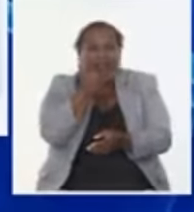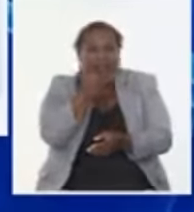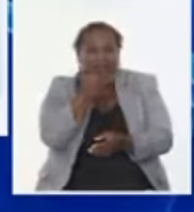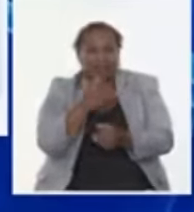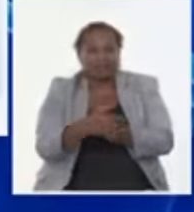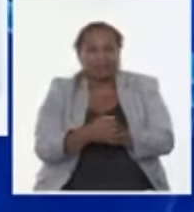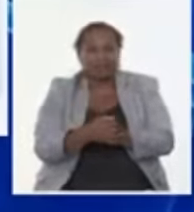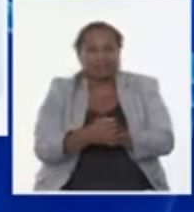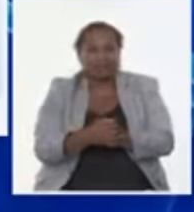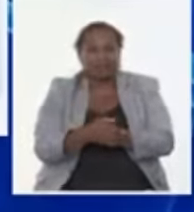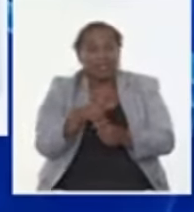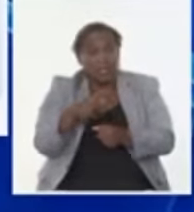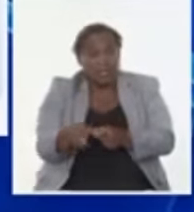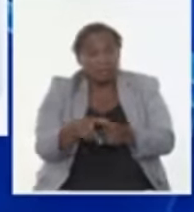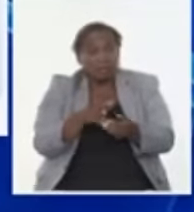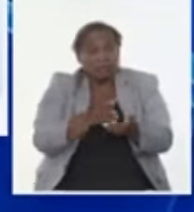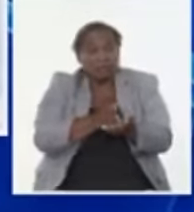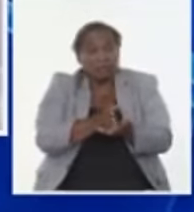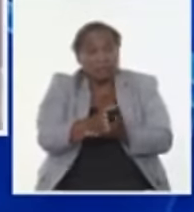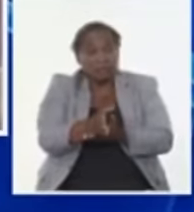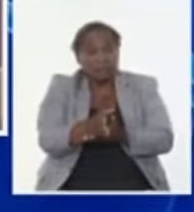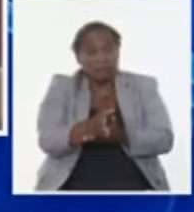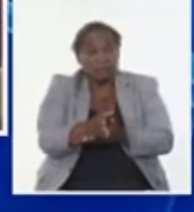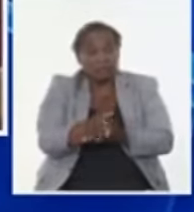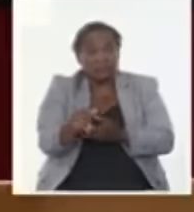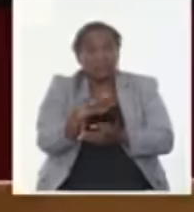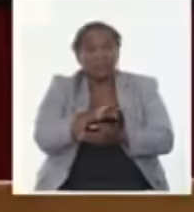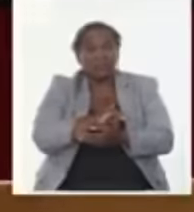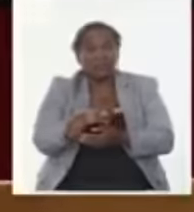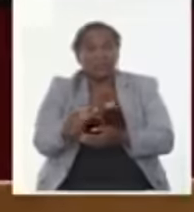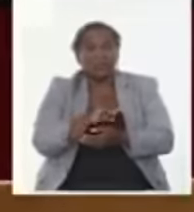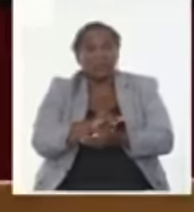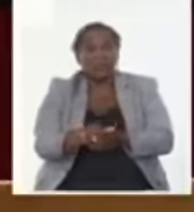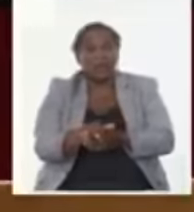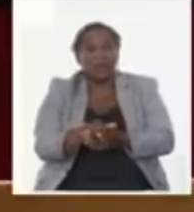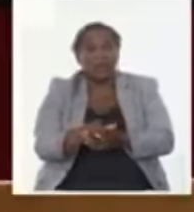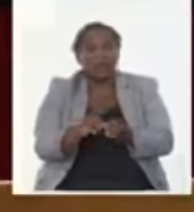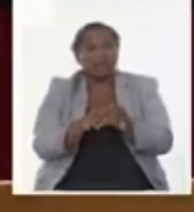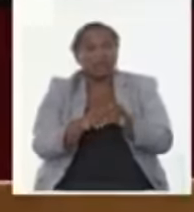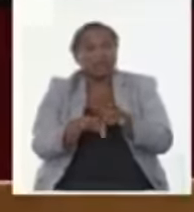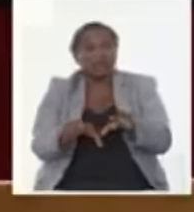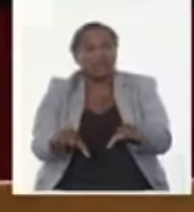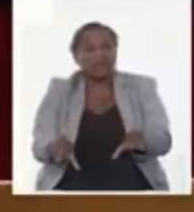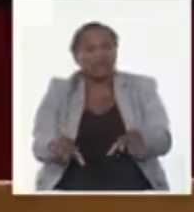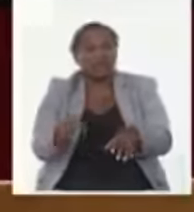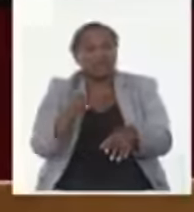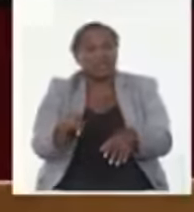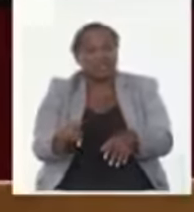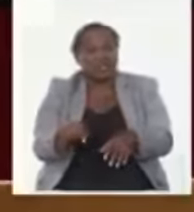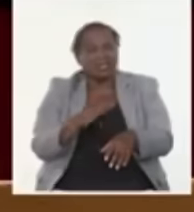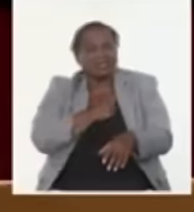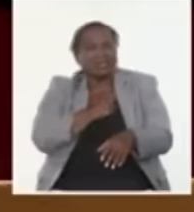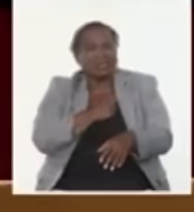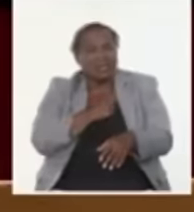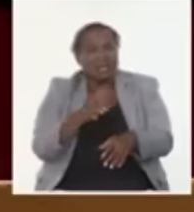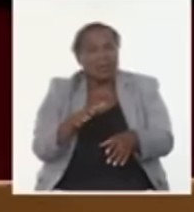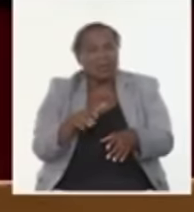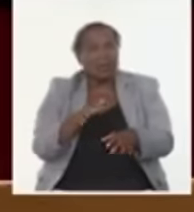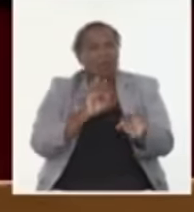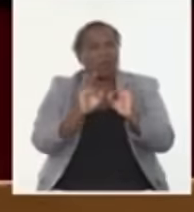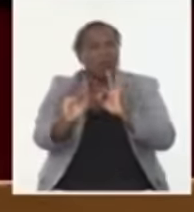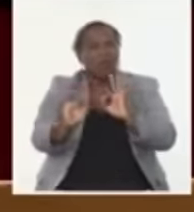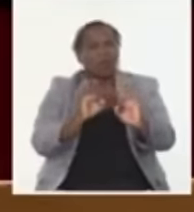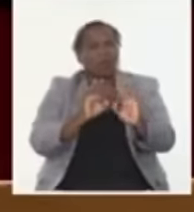que se mantienen como variables de influencia en el empeño de estabilizar, preservar